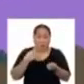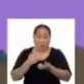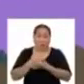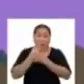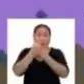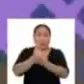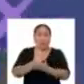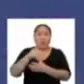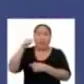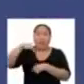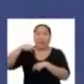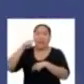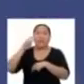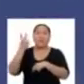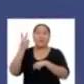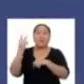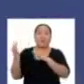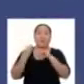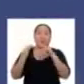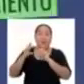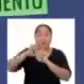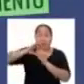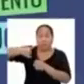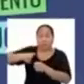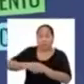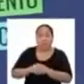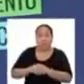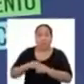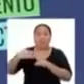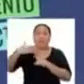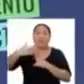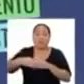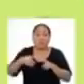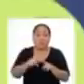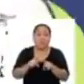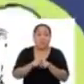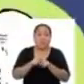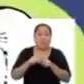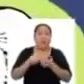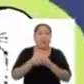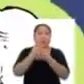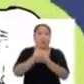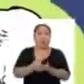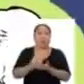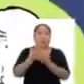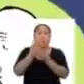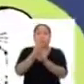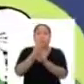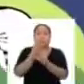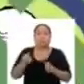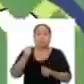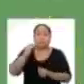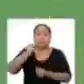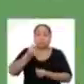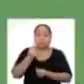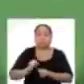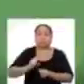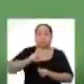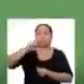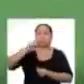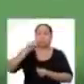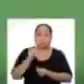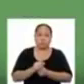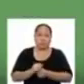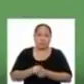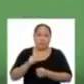la Segunda Guerra Mundial, donde la crisis económica, la escasez y el encarecimiento de los productos afectaron a muchas naciones.